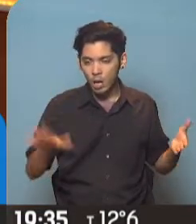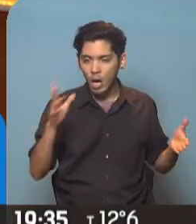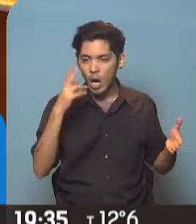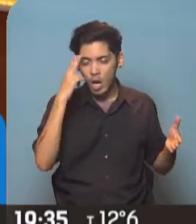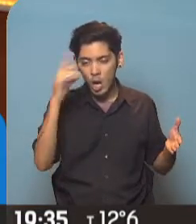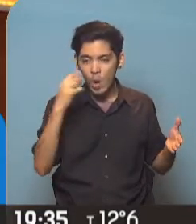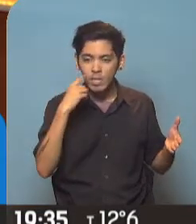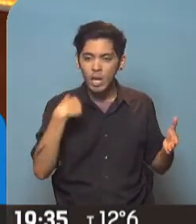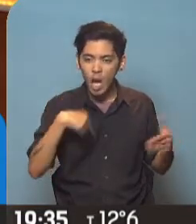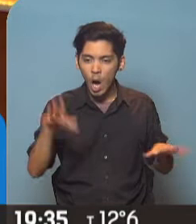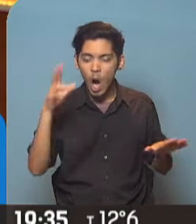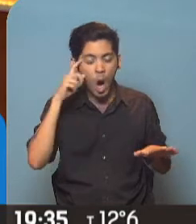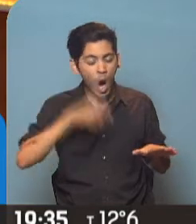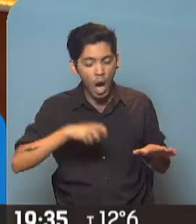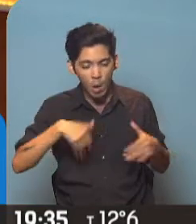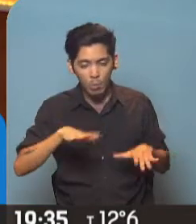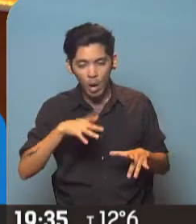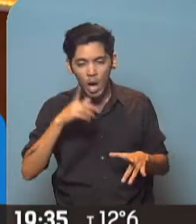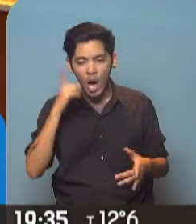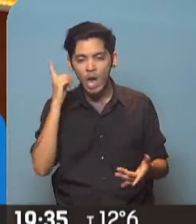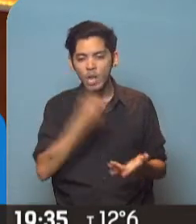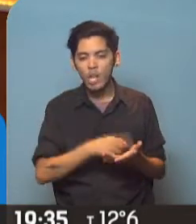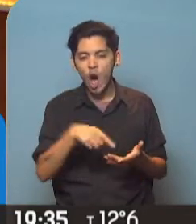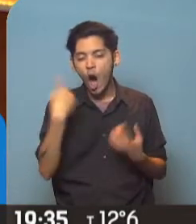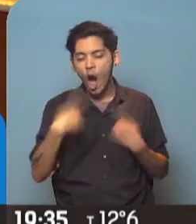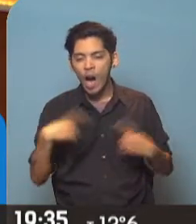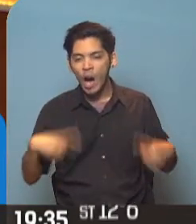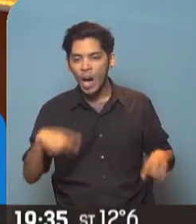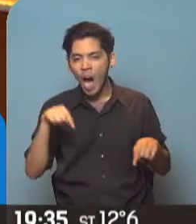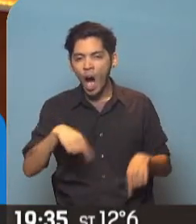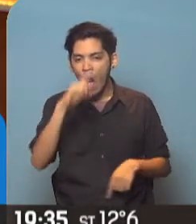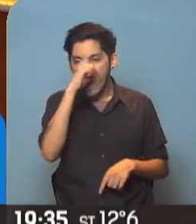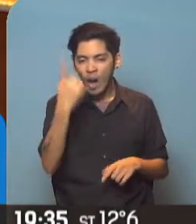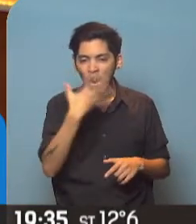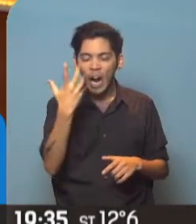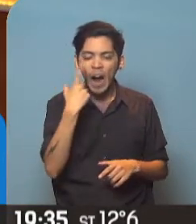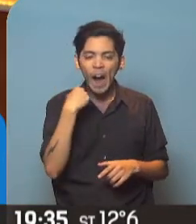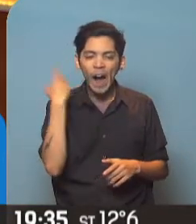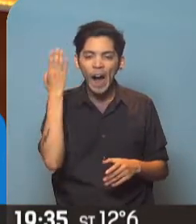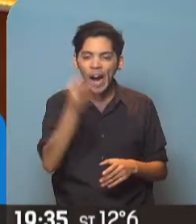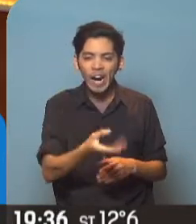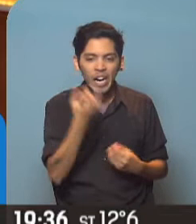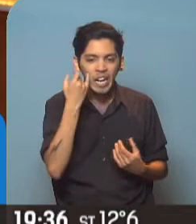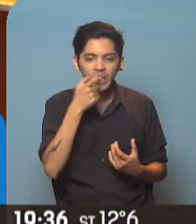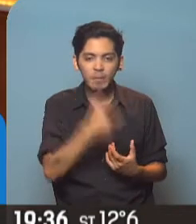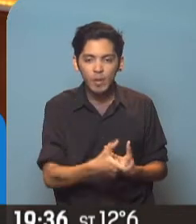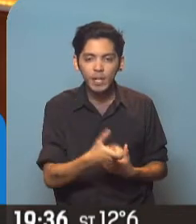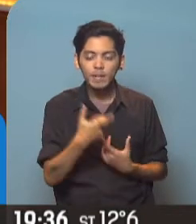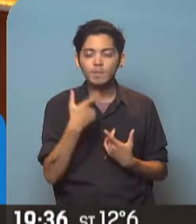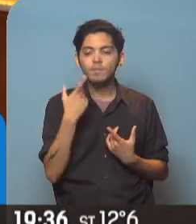días el juez puede tomar alguna otra decisión y ahora el estado tiene cinco días para presentarse y para responder la